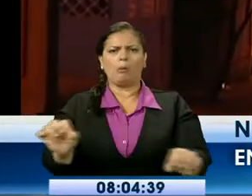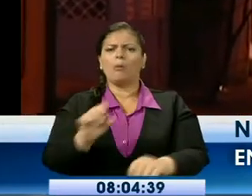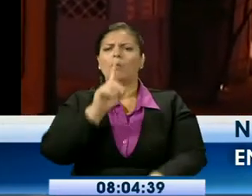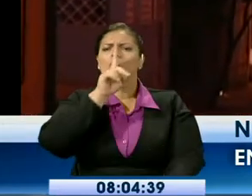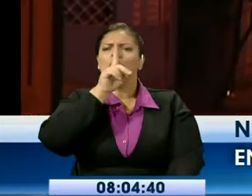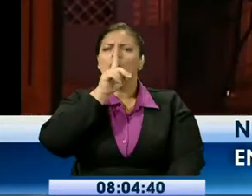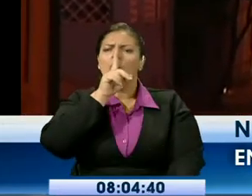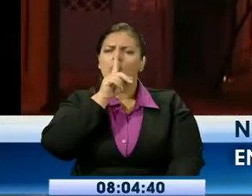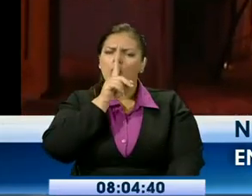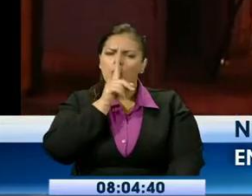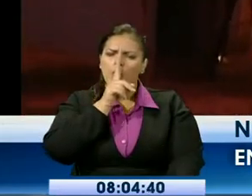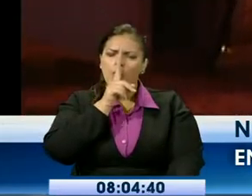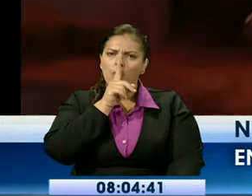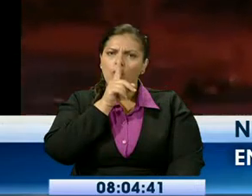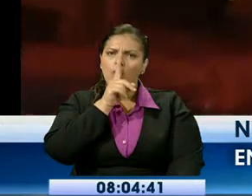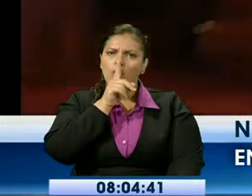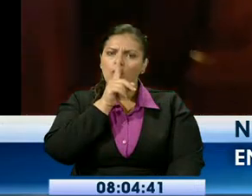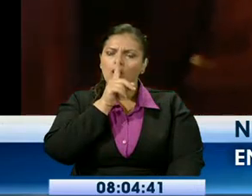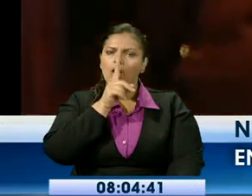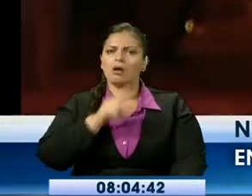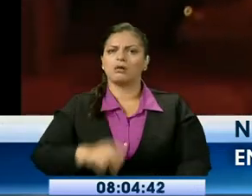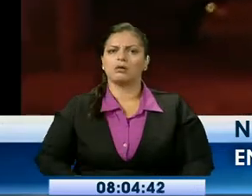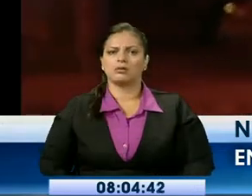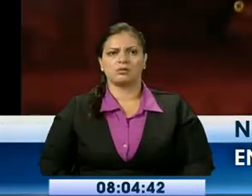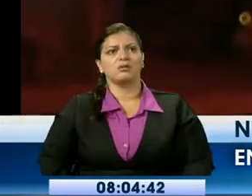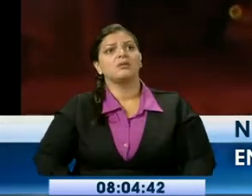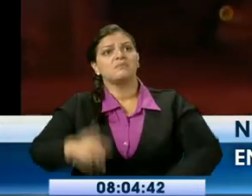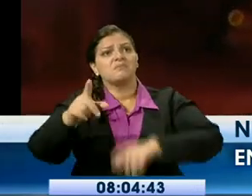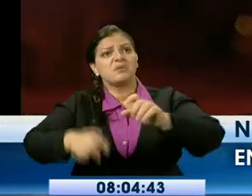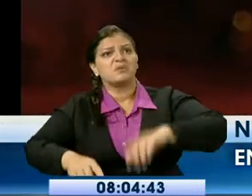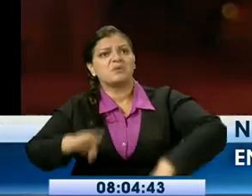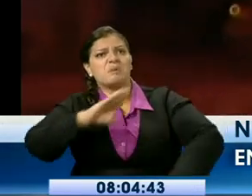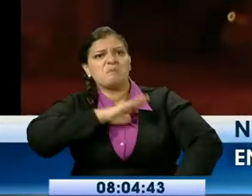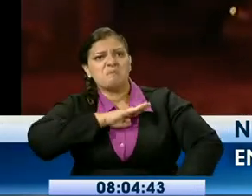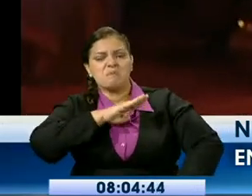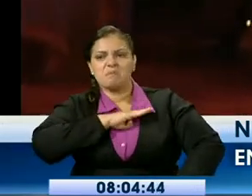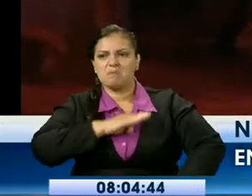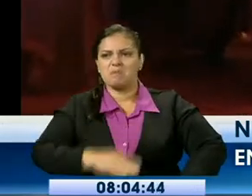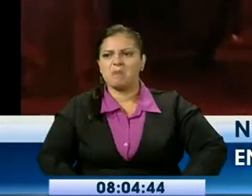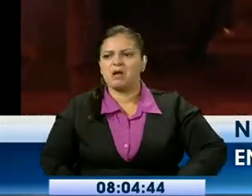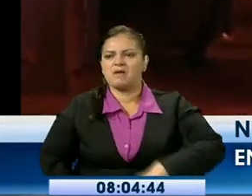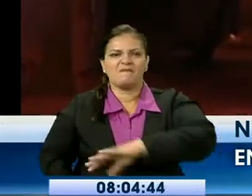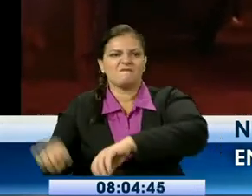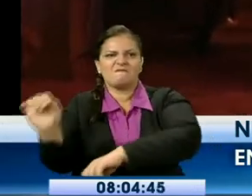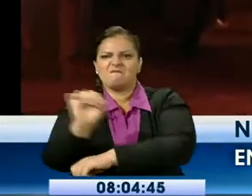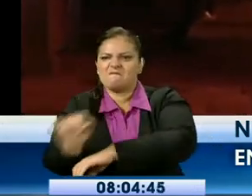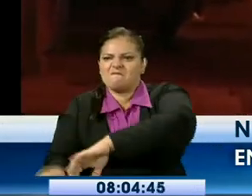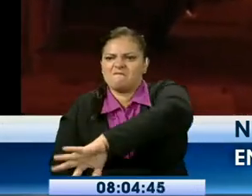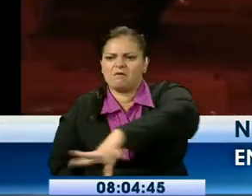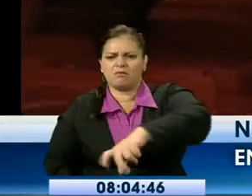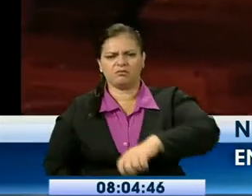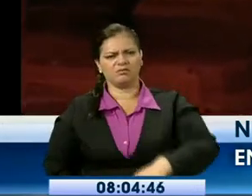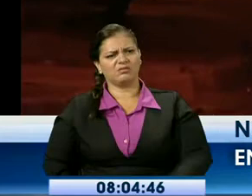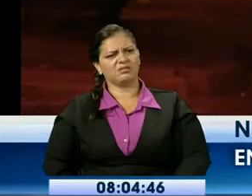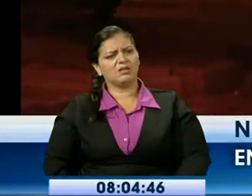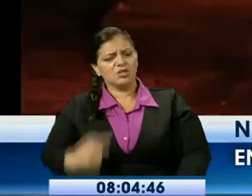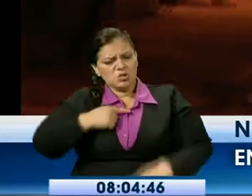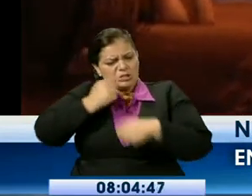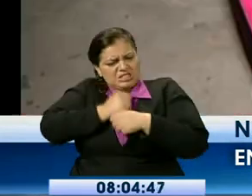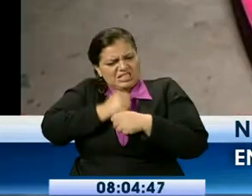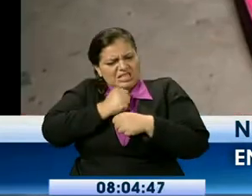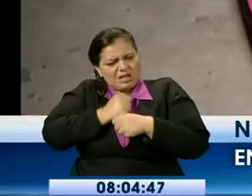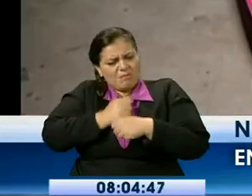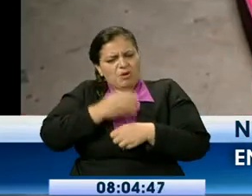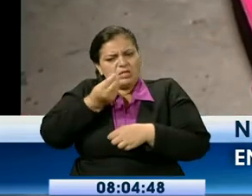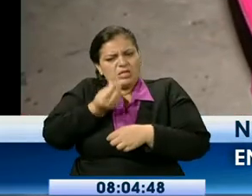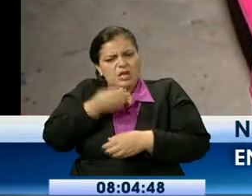fue silenciosamente. Son personas malintencionadas que el sacrificio de tanto tiempo de un momento a